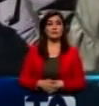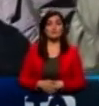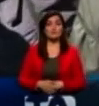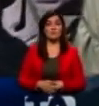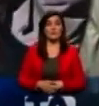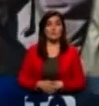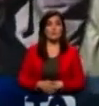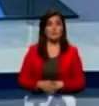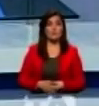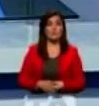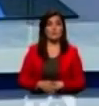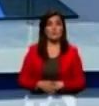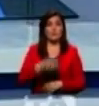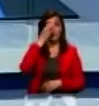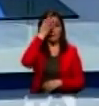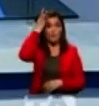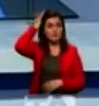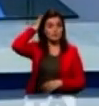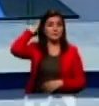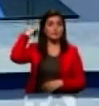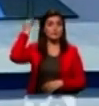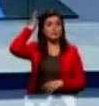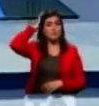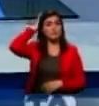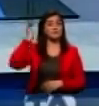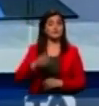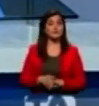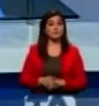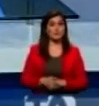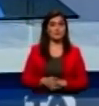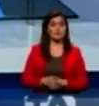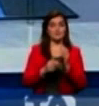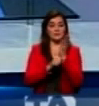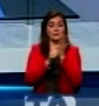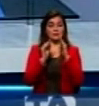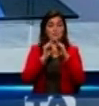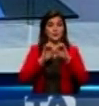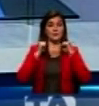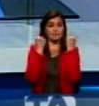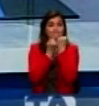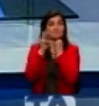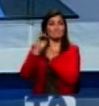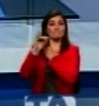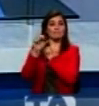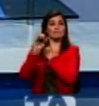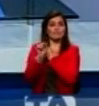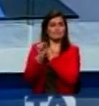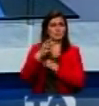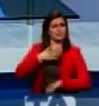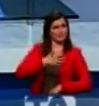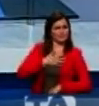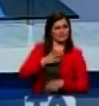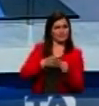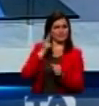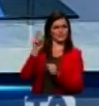Yepes, 24 horas. El ministro de Inclusión, Iván Espinel, dice que no renunciará porque un grupo de Alianza